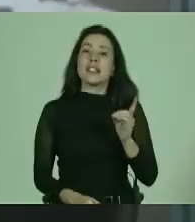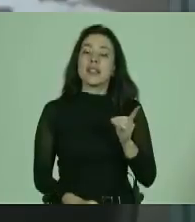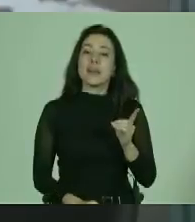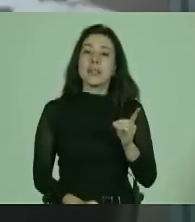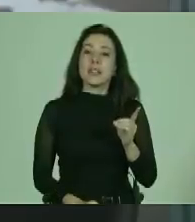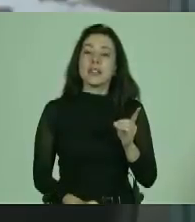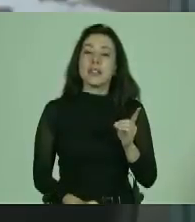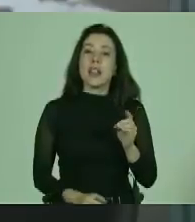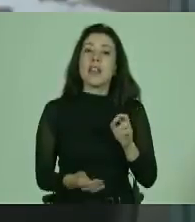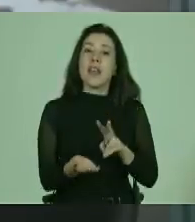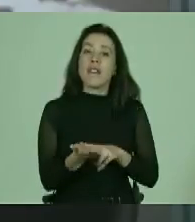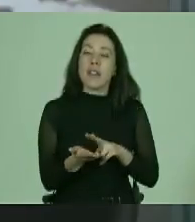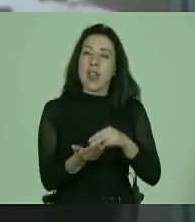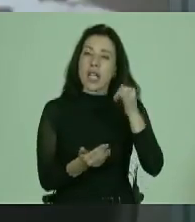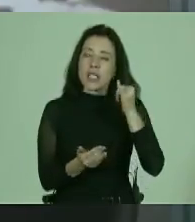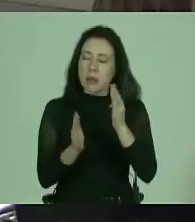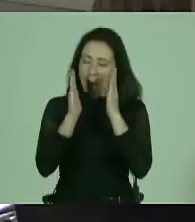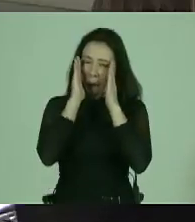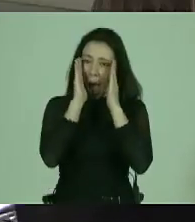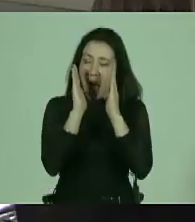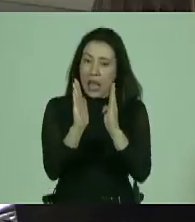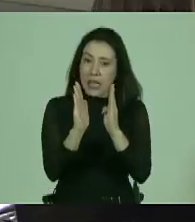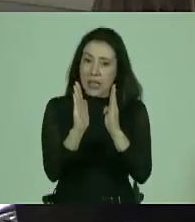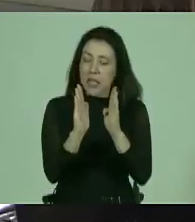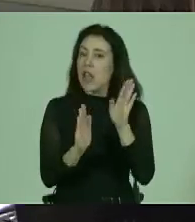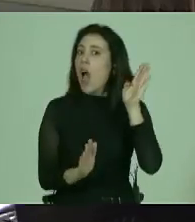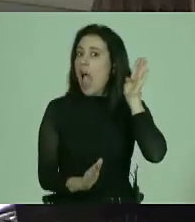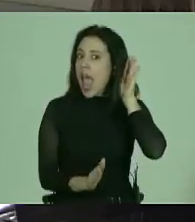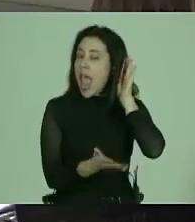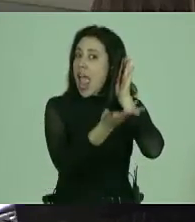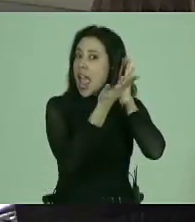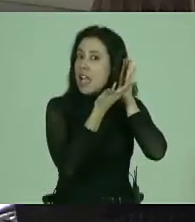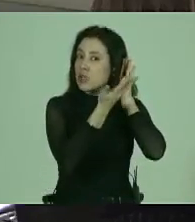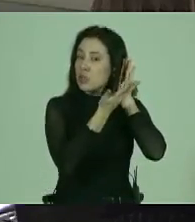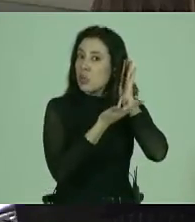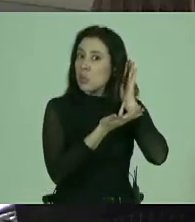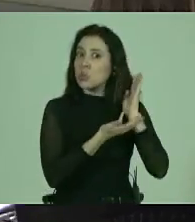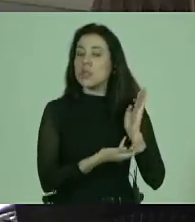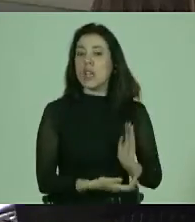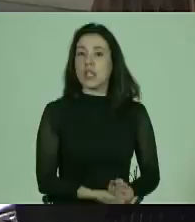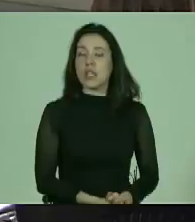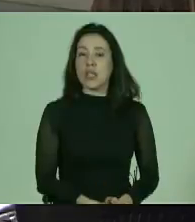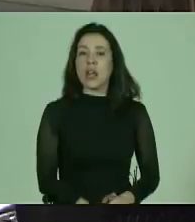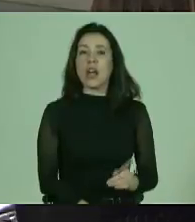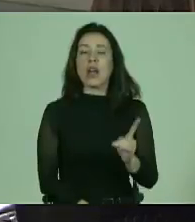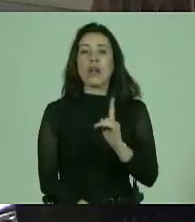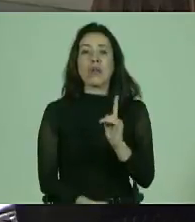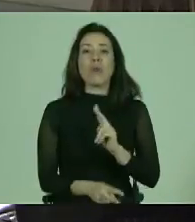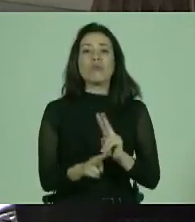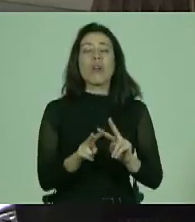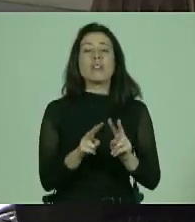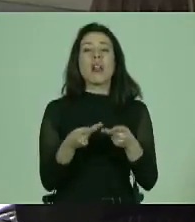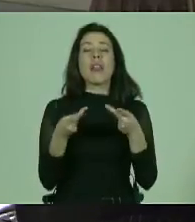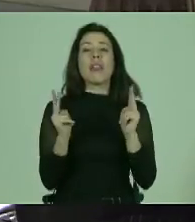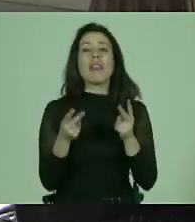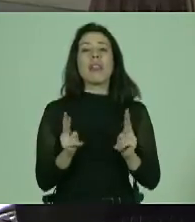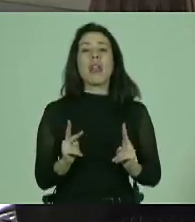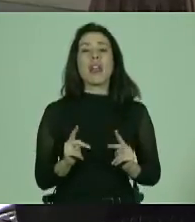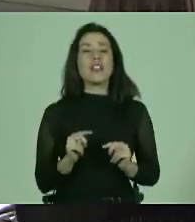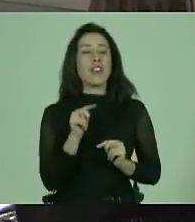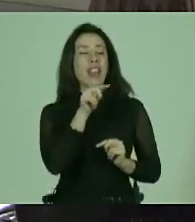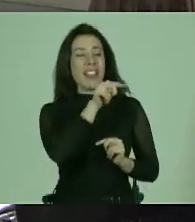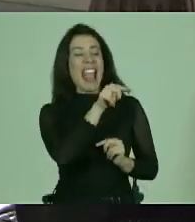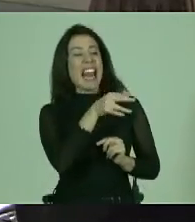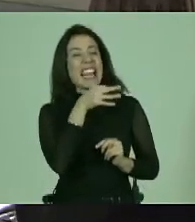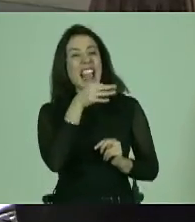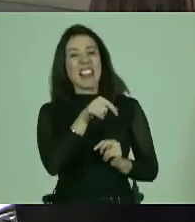realmente estar siempre atentos a la escucha no a el ejercicio del derecho de aquel que